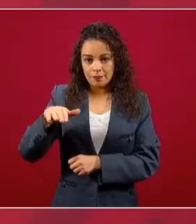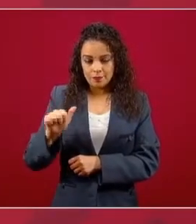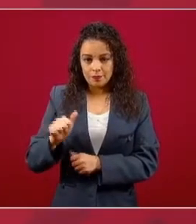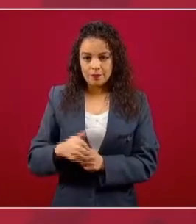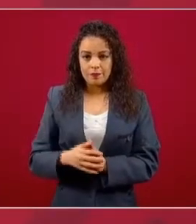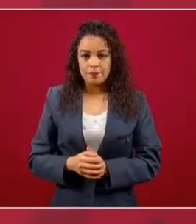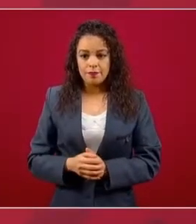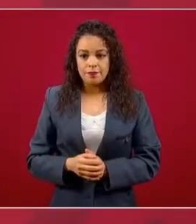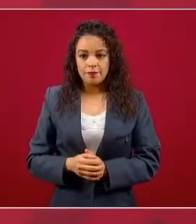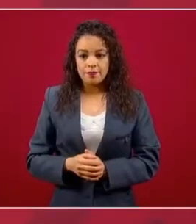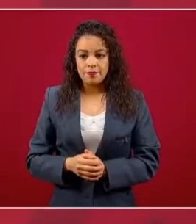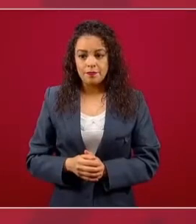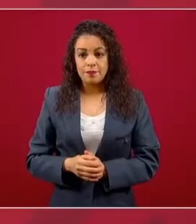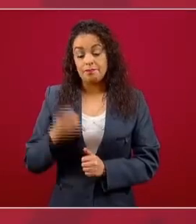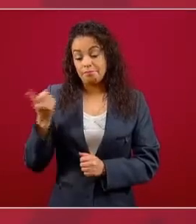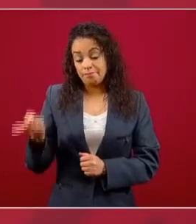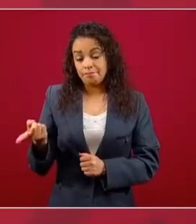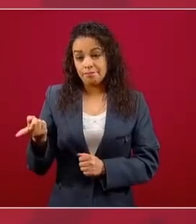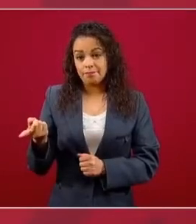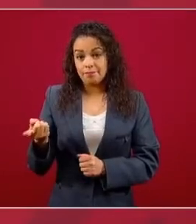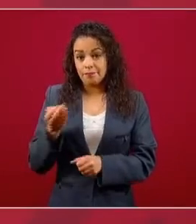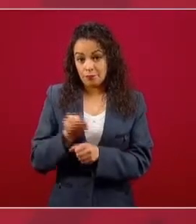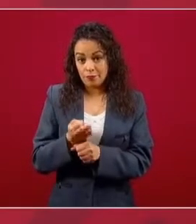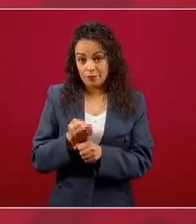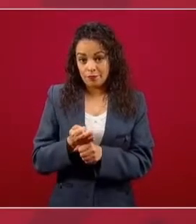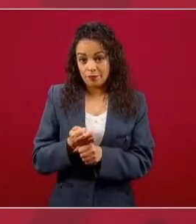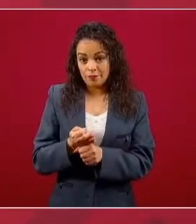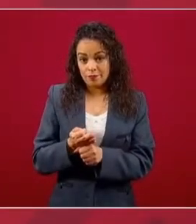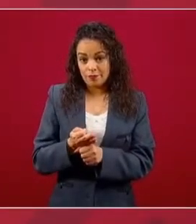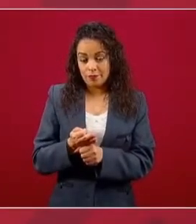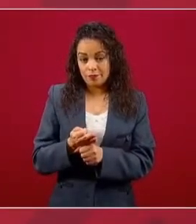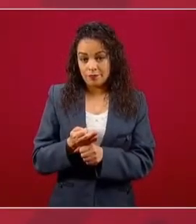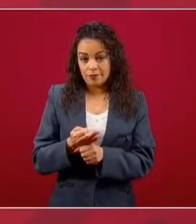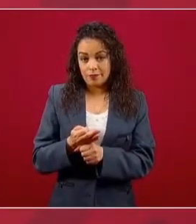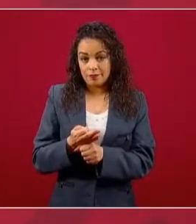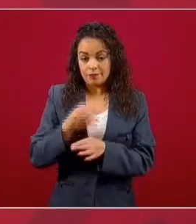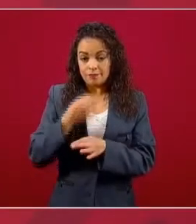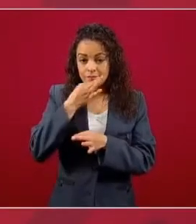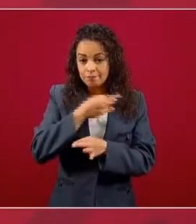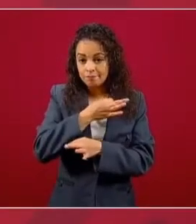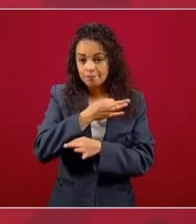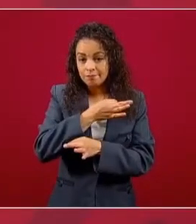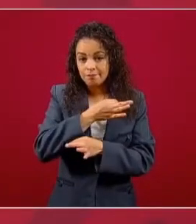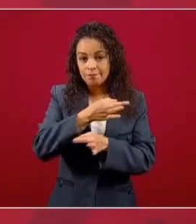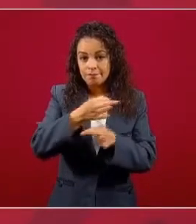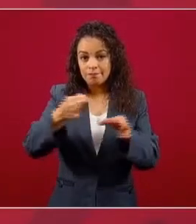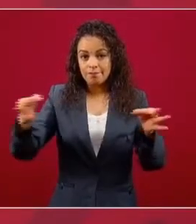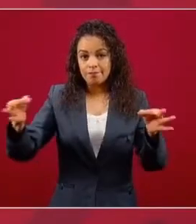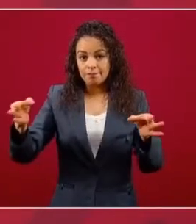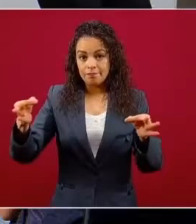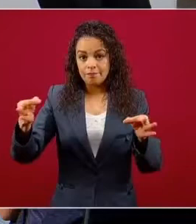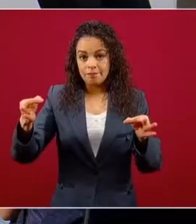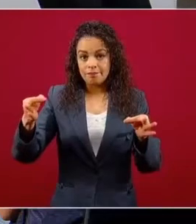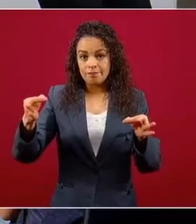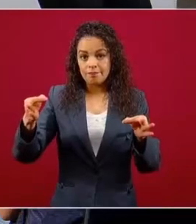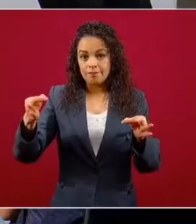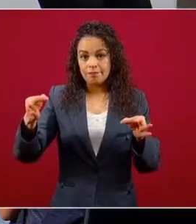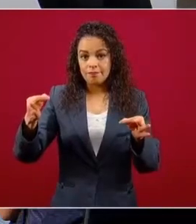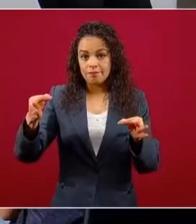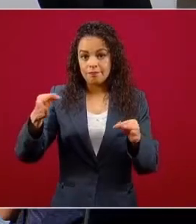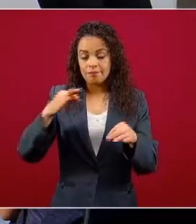se a cargo de dirigir un mensaje en nombre del gobierno de la república